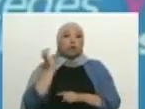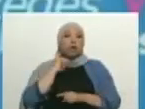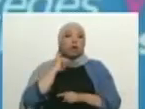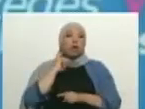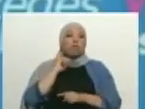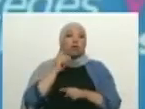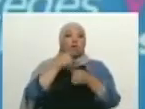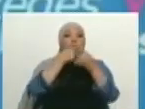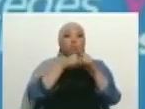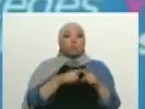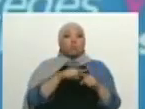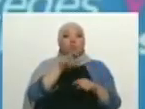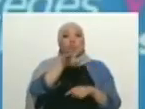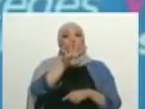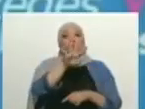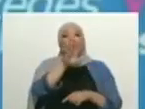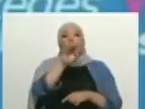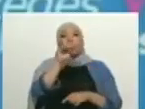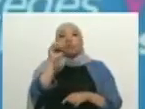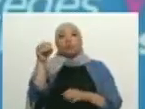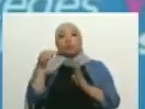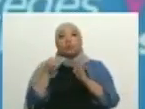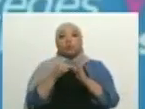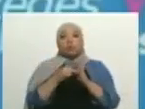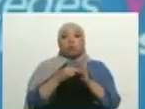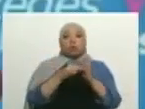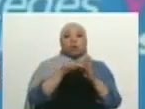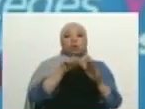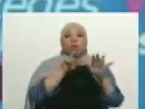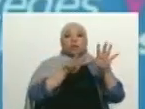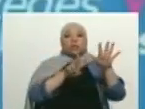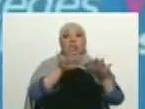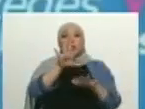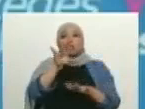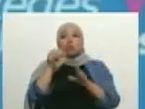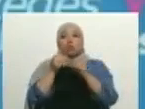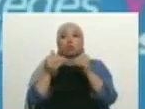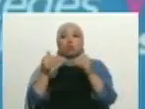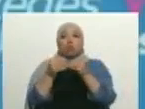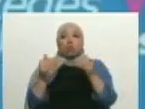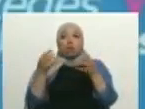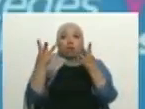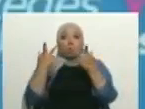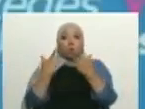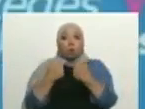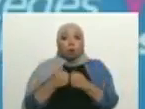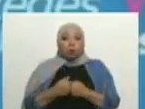400.000 barriles diarios por 75 dólares. ¿Cuánto te da? ¿Ah?